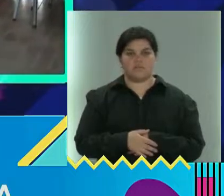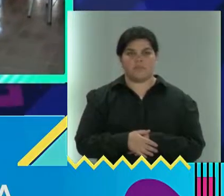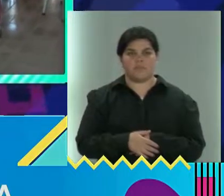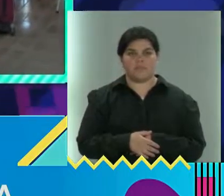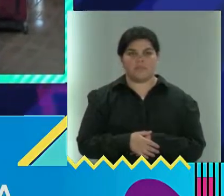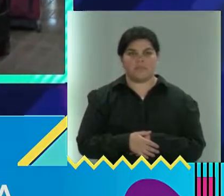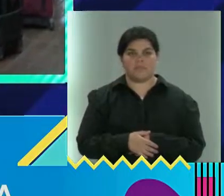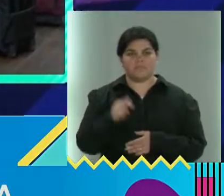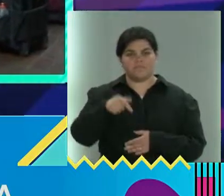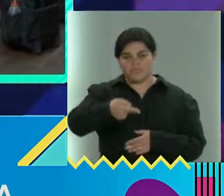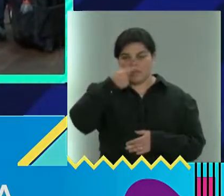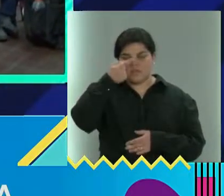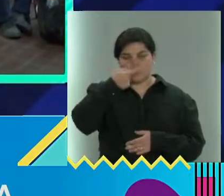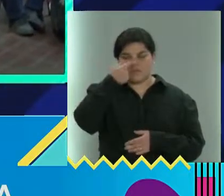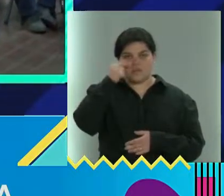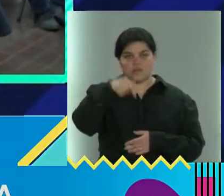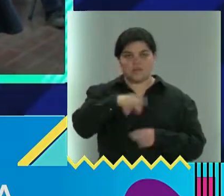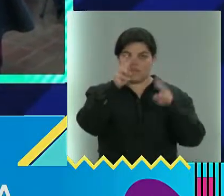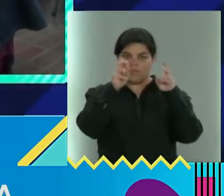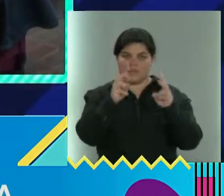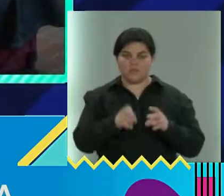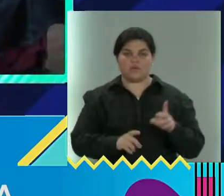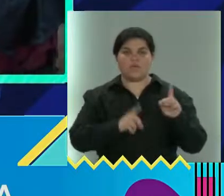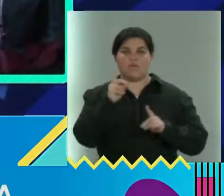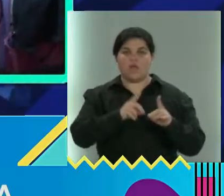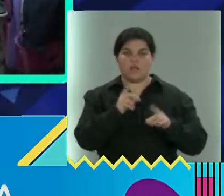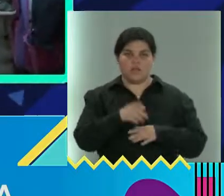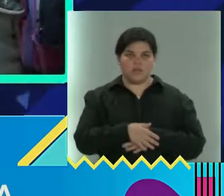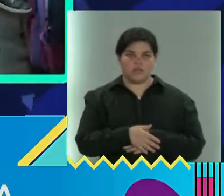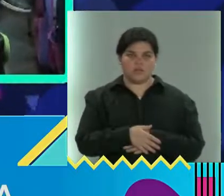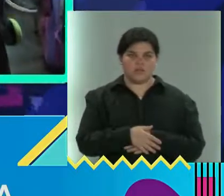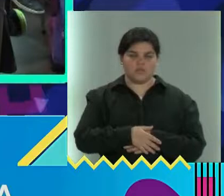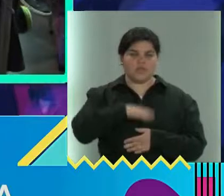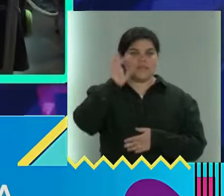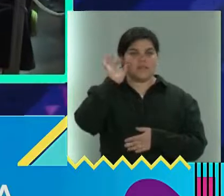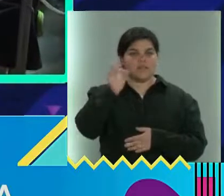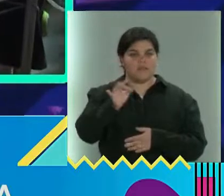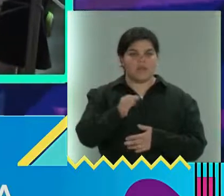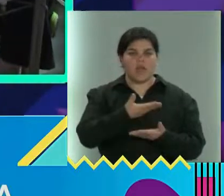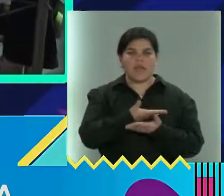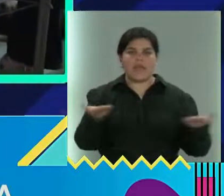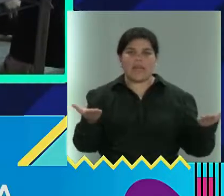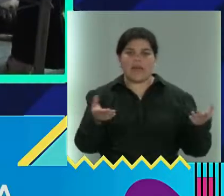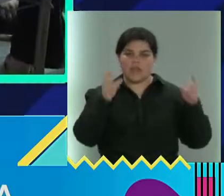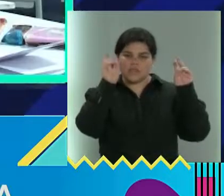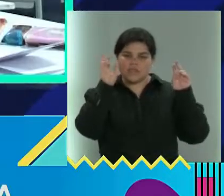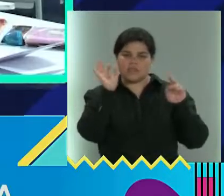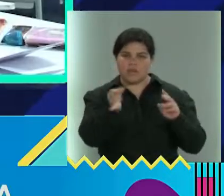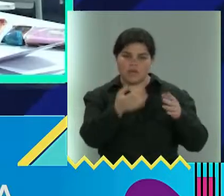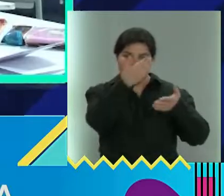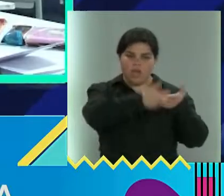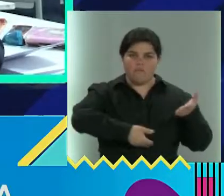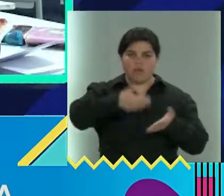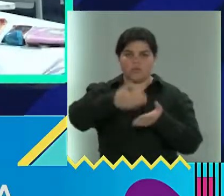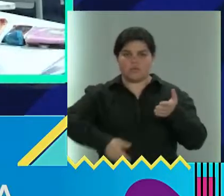de estos estudios es la perspectiva contextual que nos dan, es decir, evaluamos